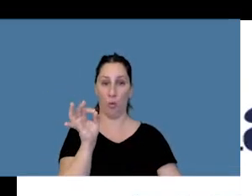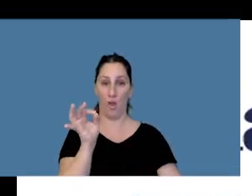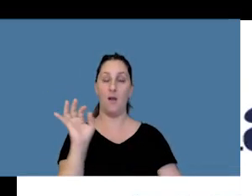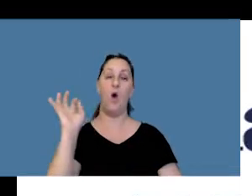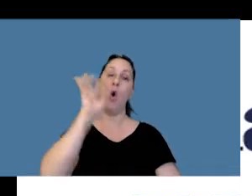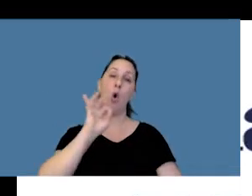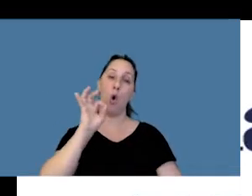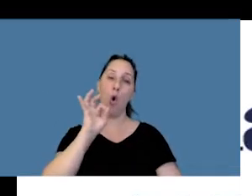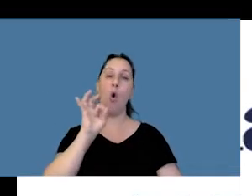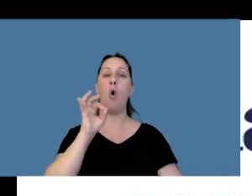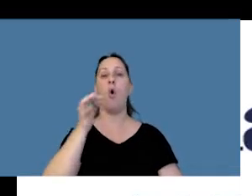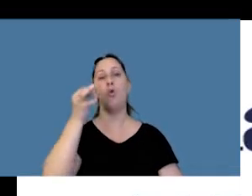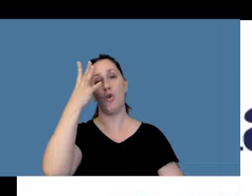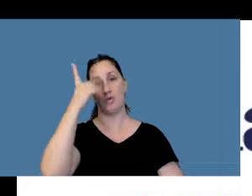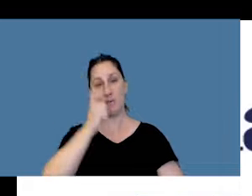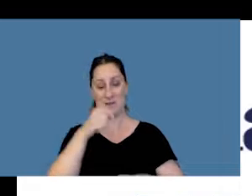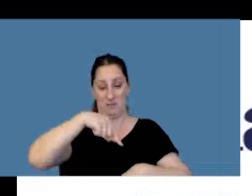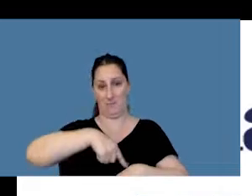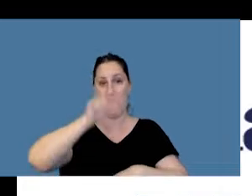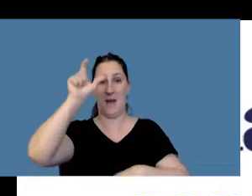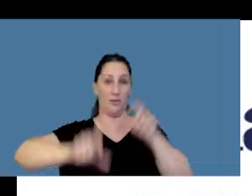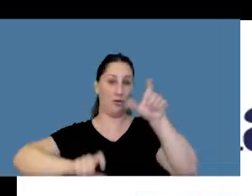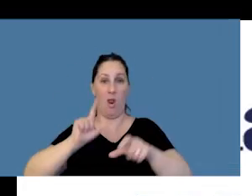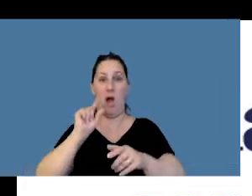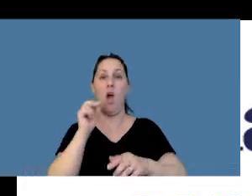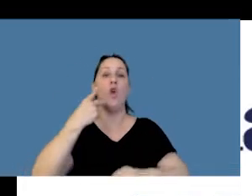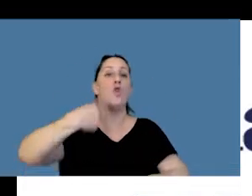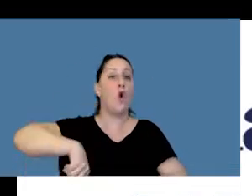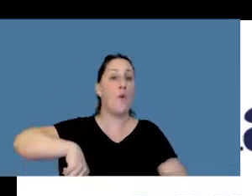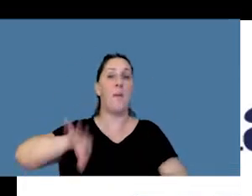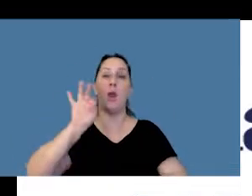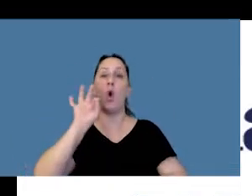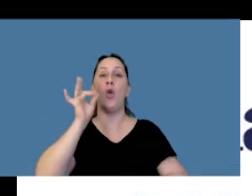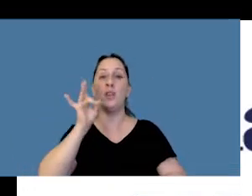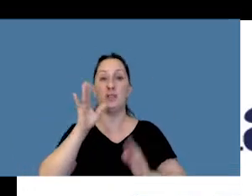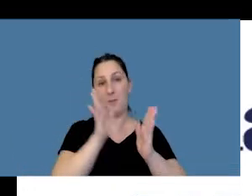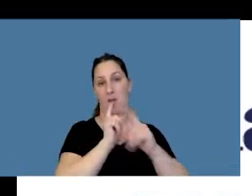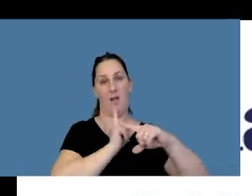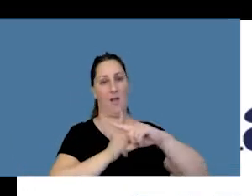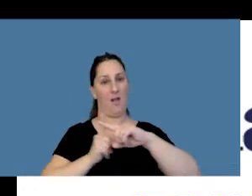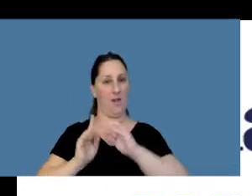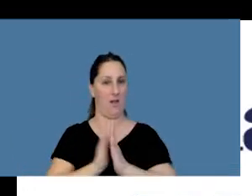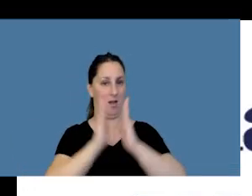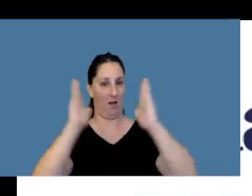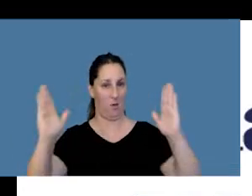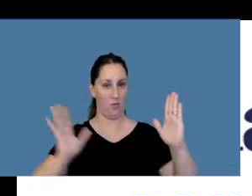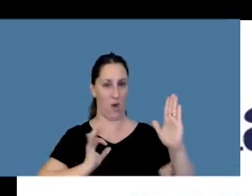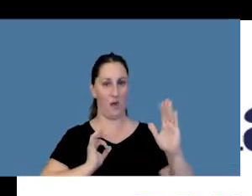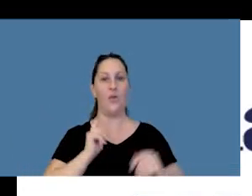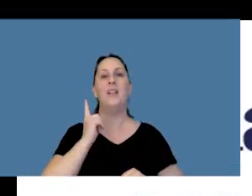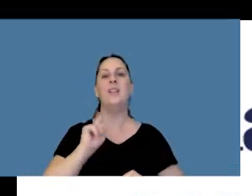a 12 meses si yo tomo personal recién en noviembre o diciembre, aunque tendrá que pagar